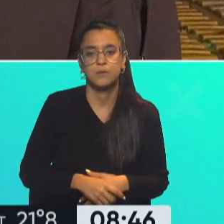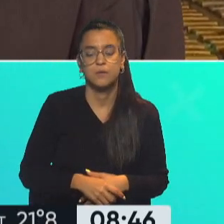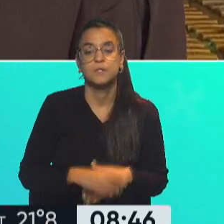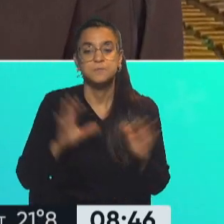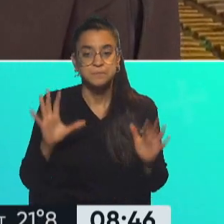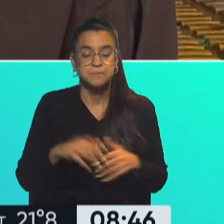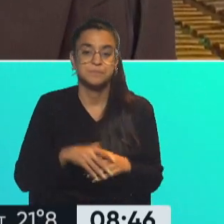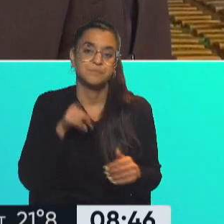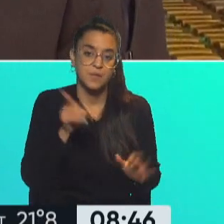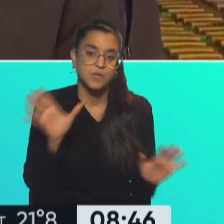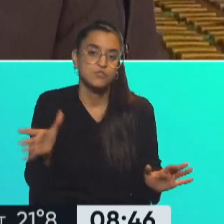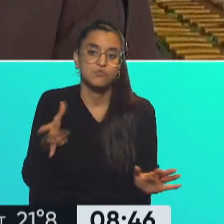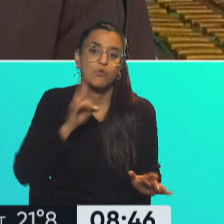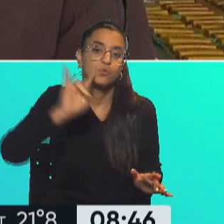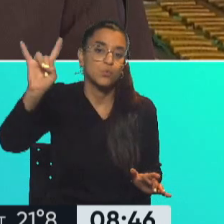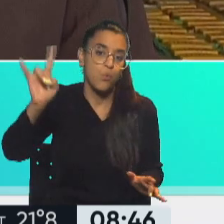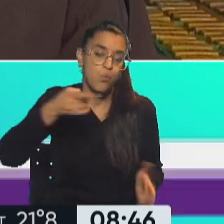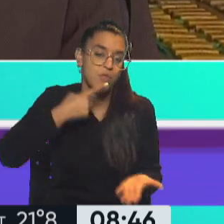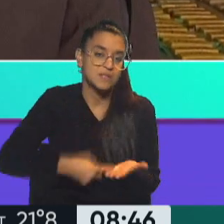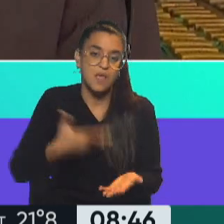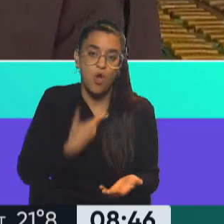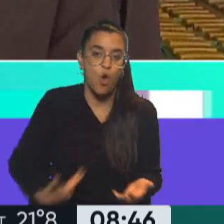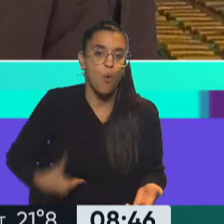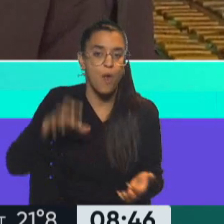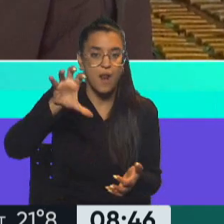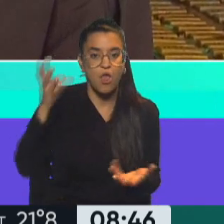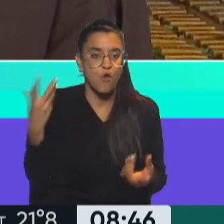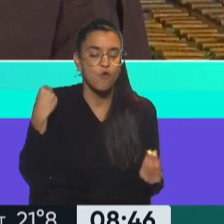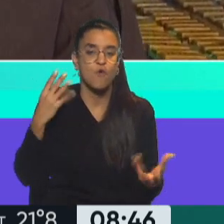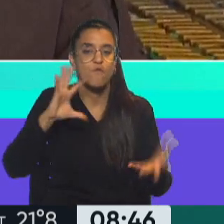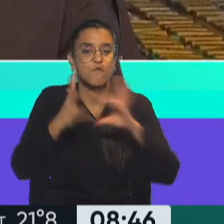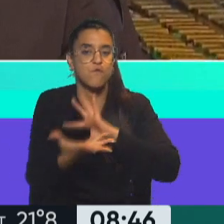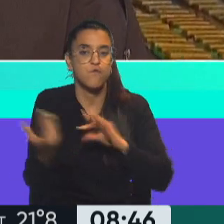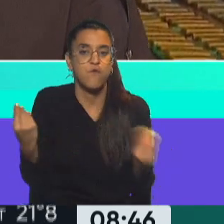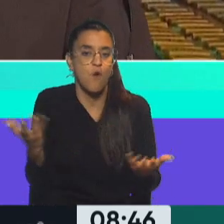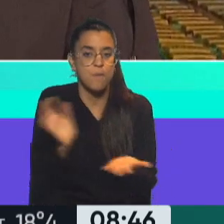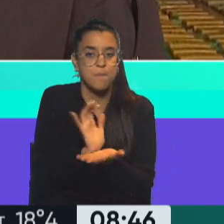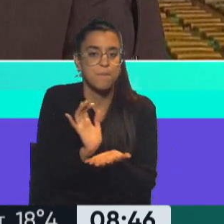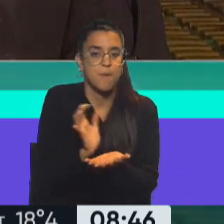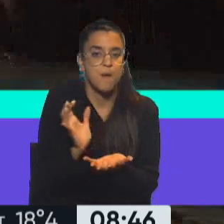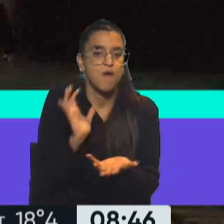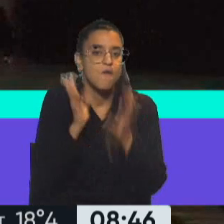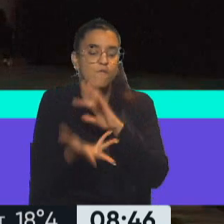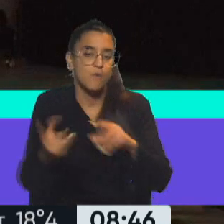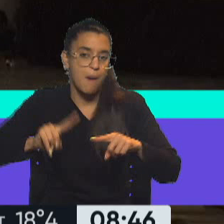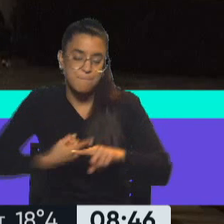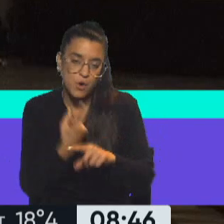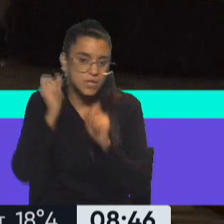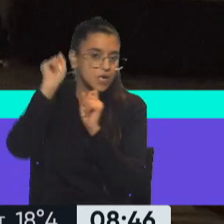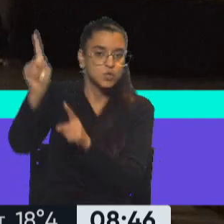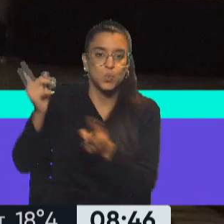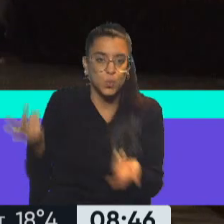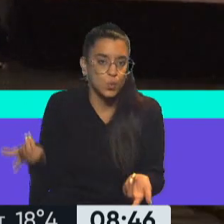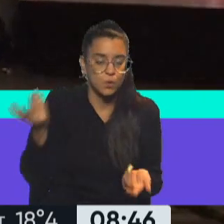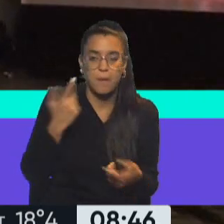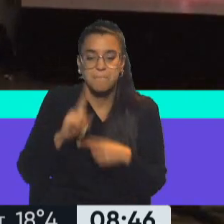Mire, eso lo determina el gobernador en su política y en sus lineamientos de políticas a partir del